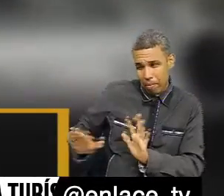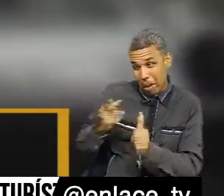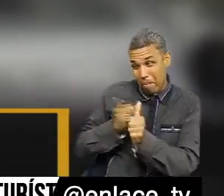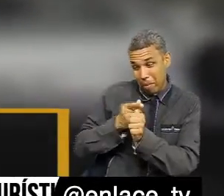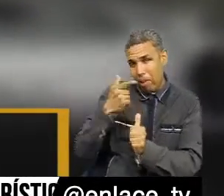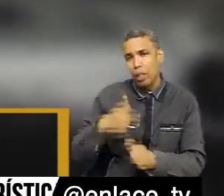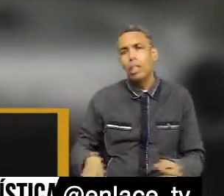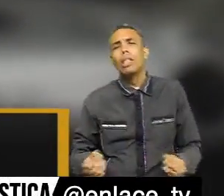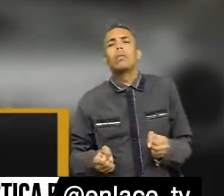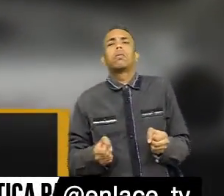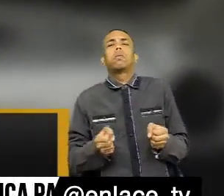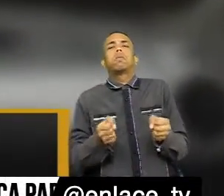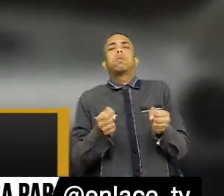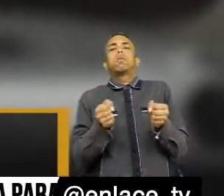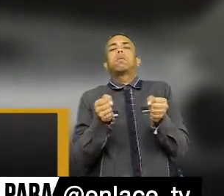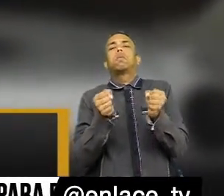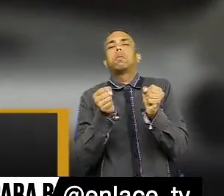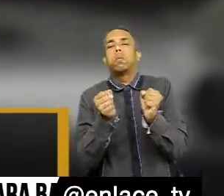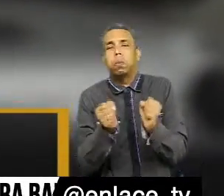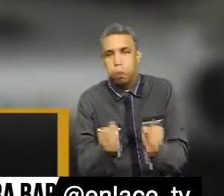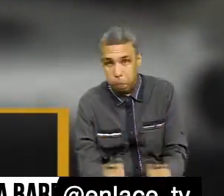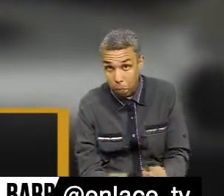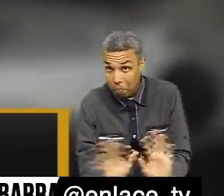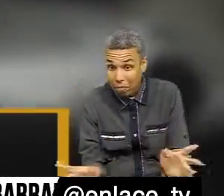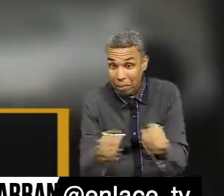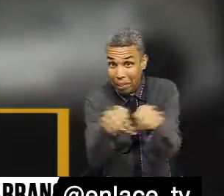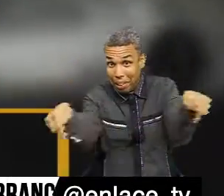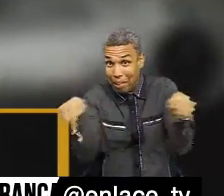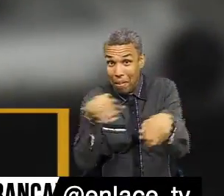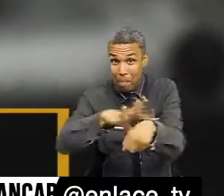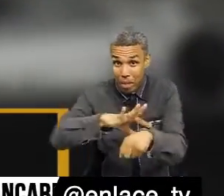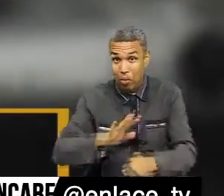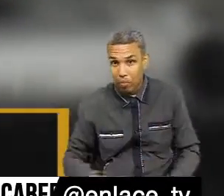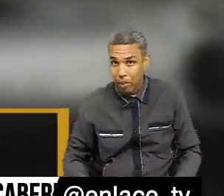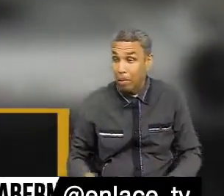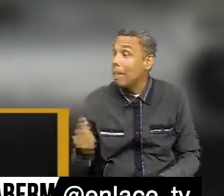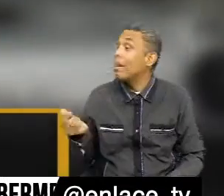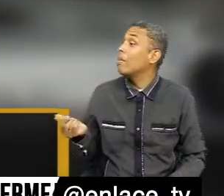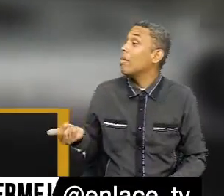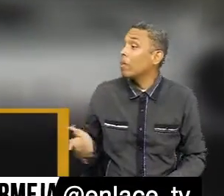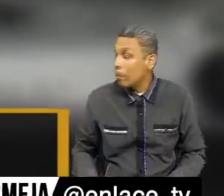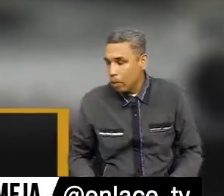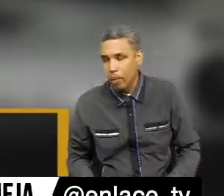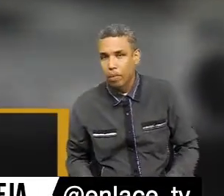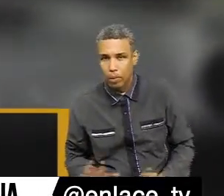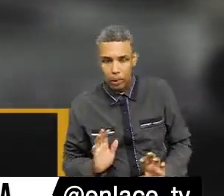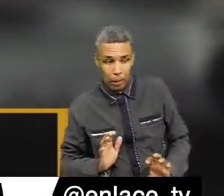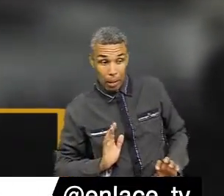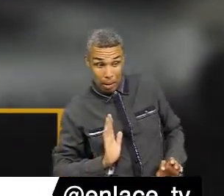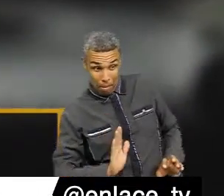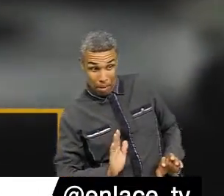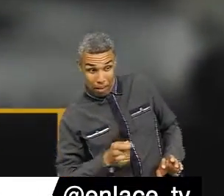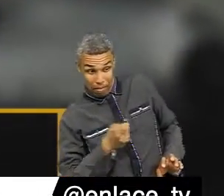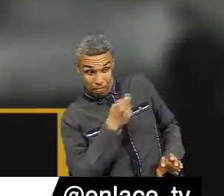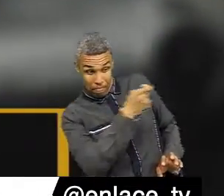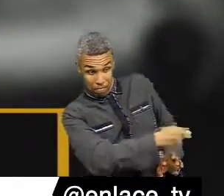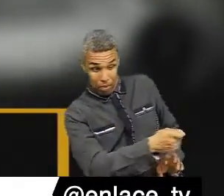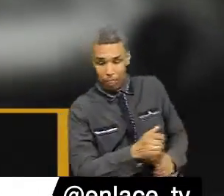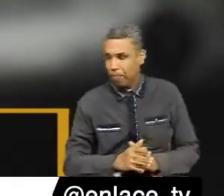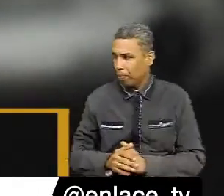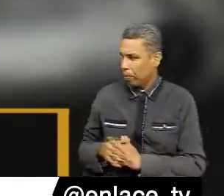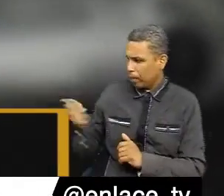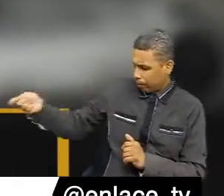que de pronto me corchan. Y yo ayudando a bajar a mi mamá, y ya cuando yo vi que él se movió, yo le dije, señor, los vueltos. Entonces me dijo, es 5.000, ahí